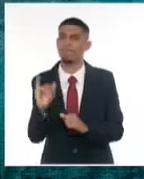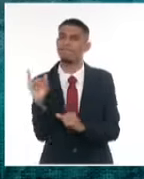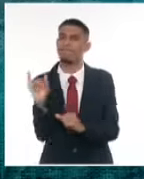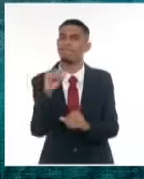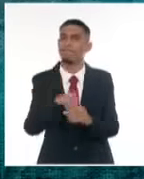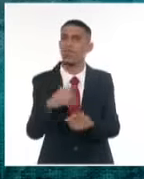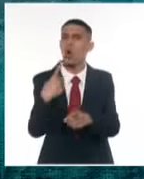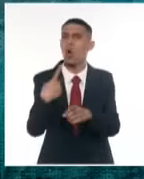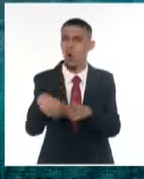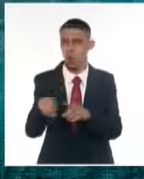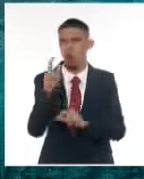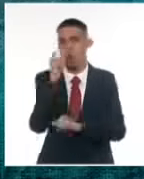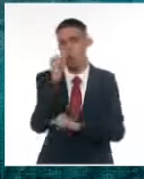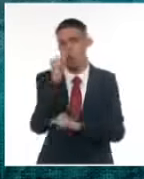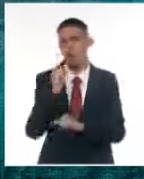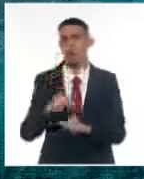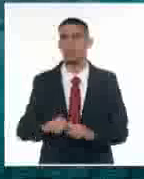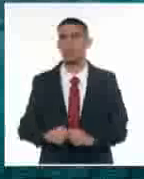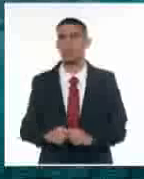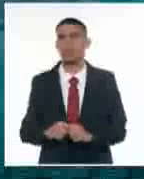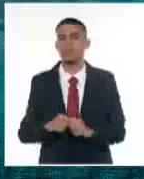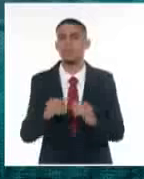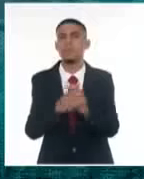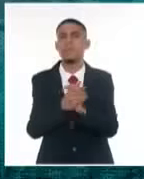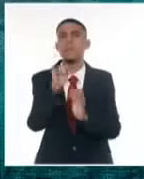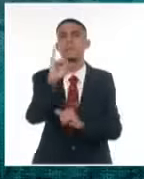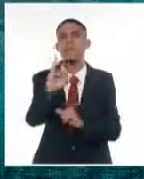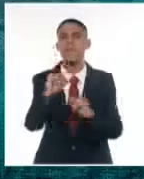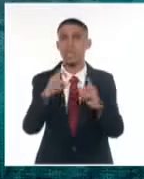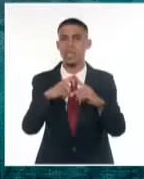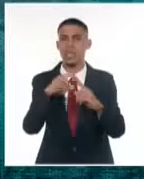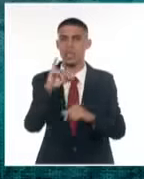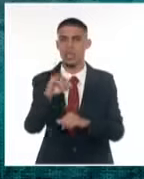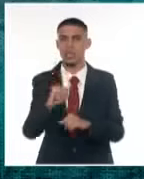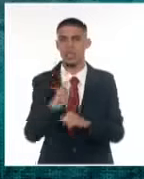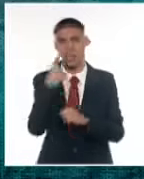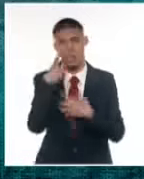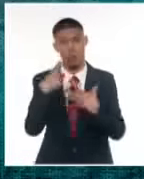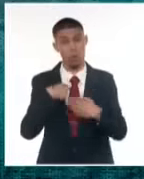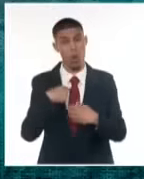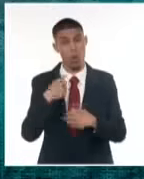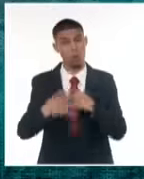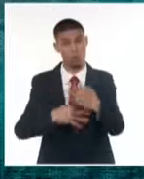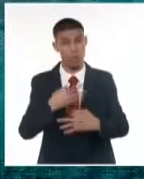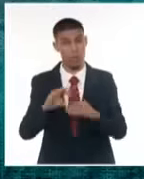esta foto de familia a Miki Terrori. Muy importante lo que voy a decirles.